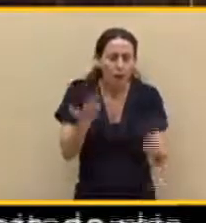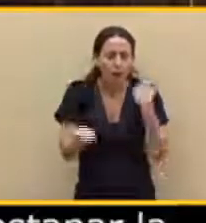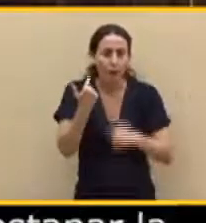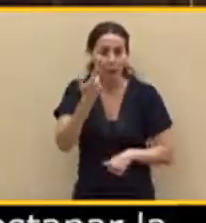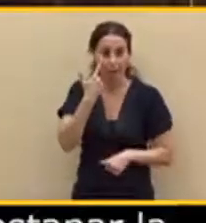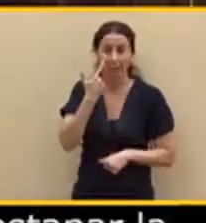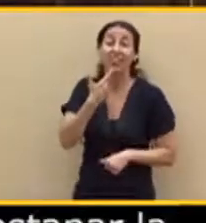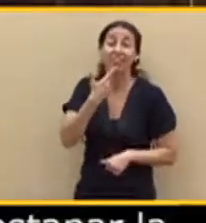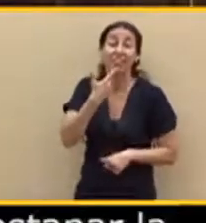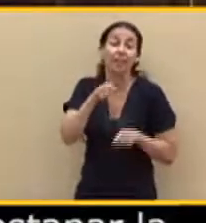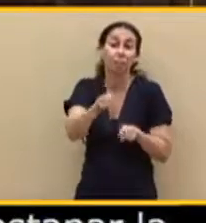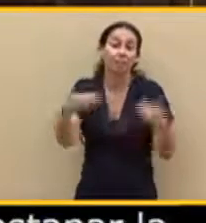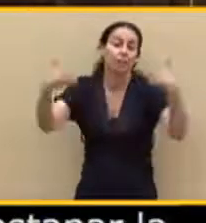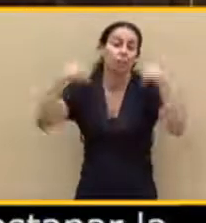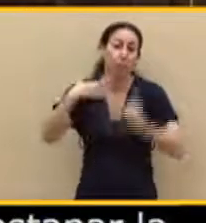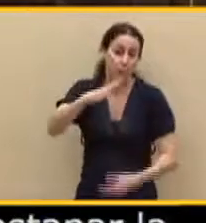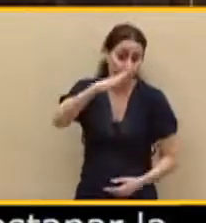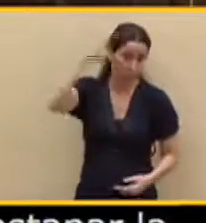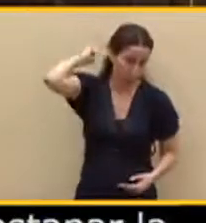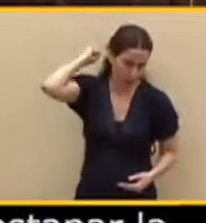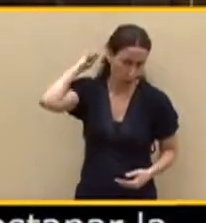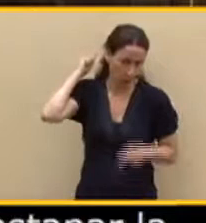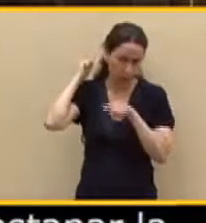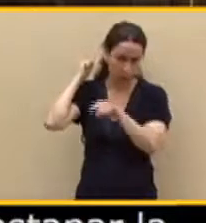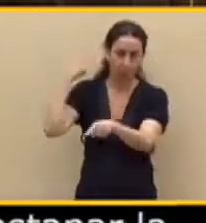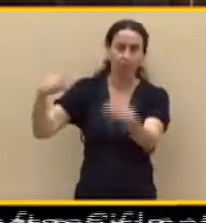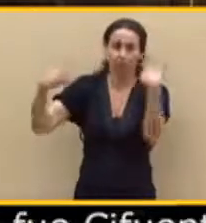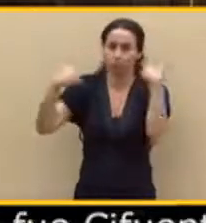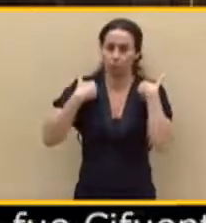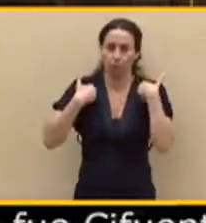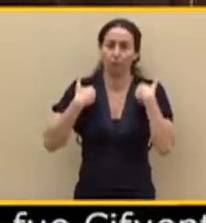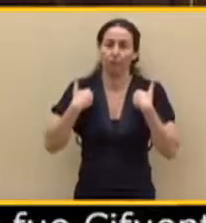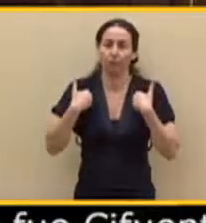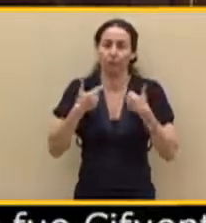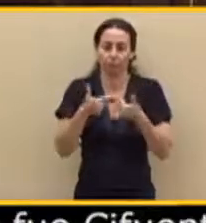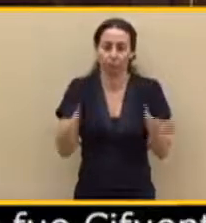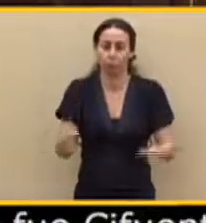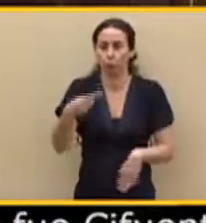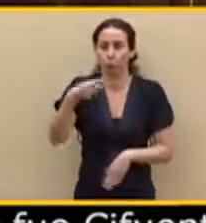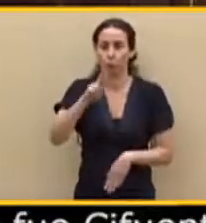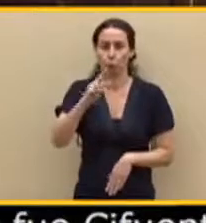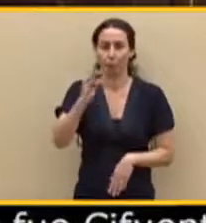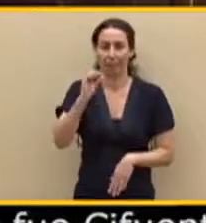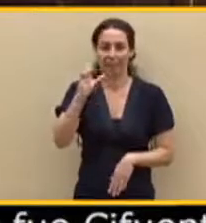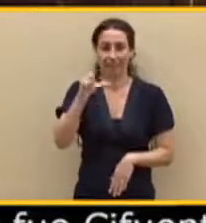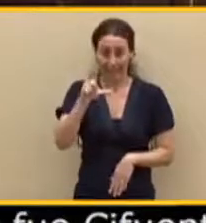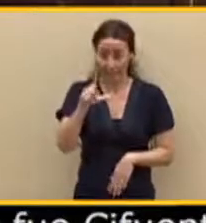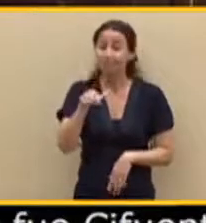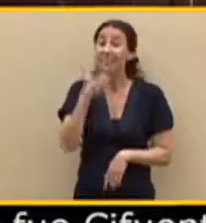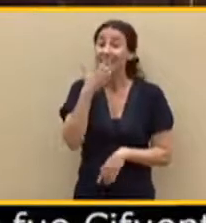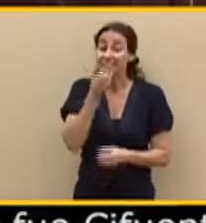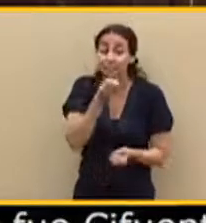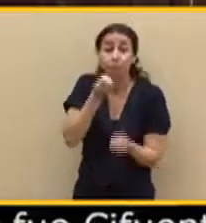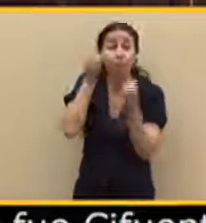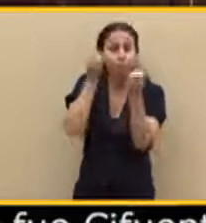quien, imitando a la condesa de la corrupción, destapó la trama Gürtel. Cada vez que digan esto, les recomiendo que escuchen a Edmundo Rodríguez